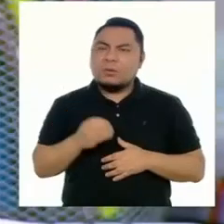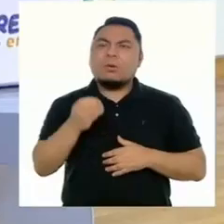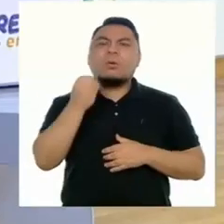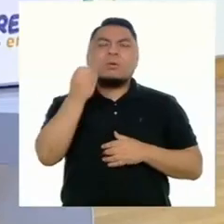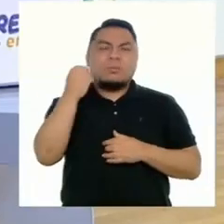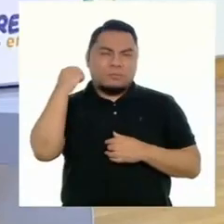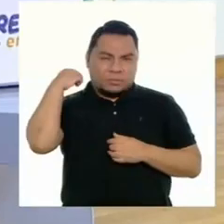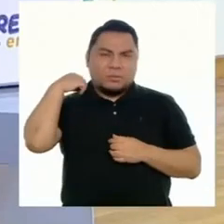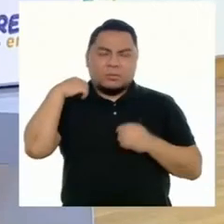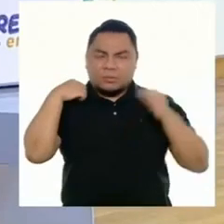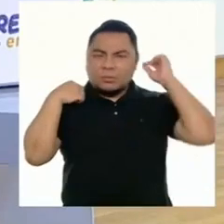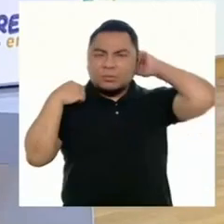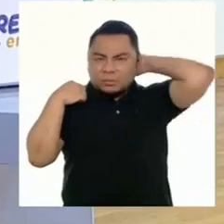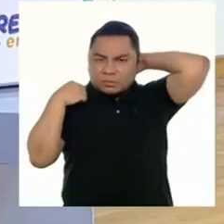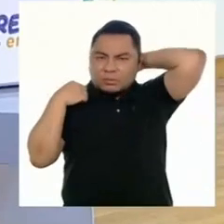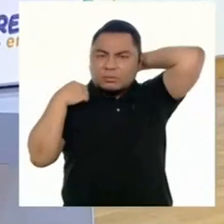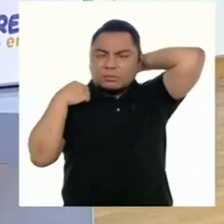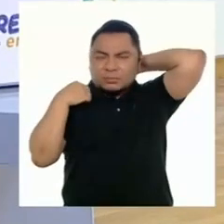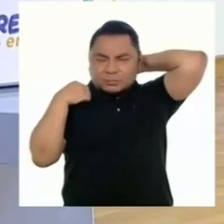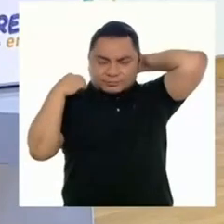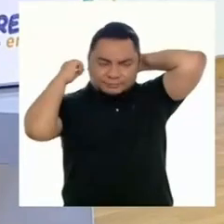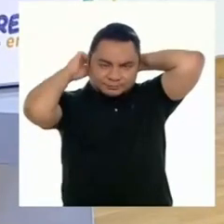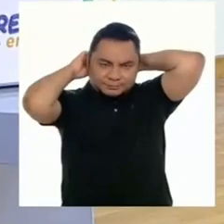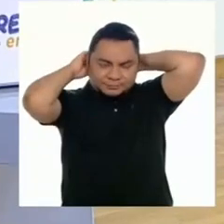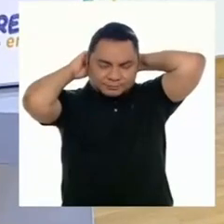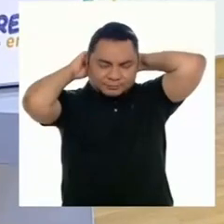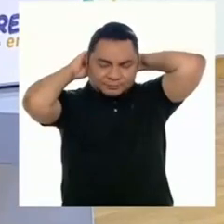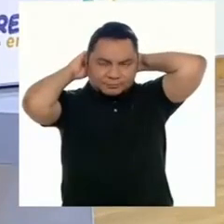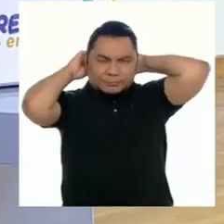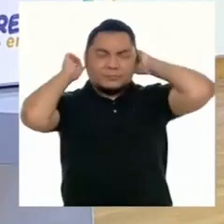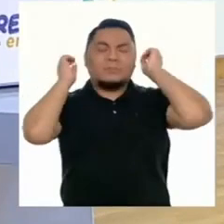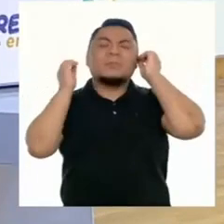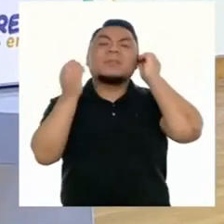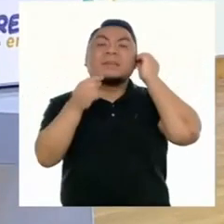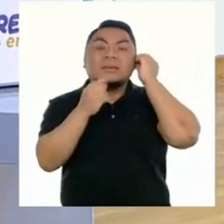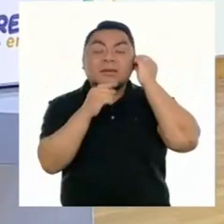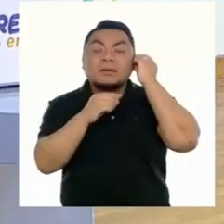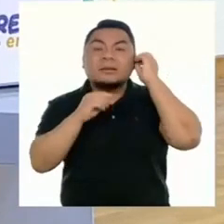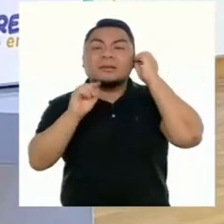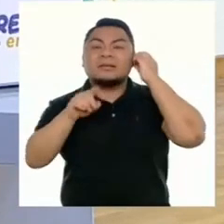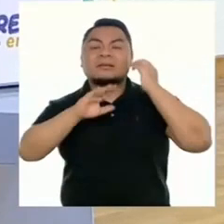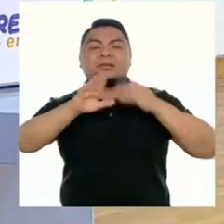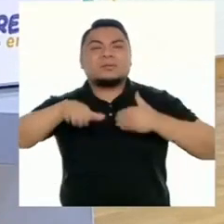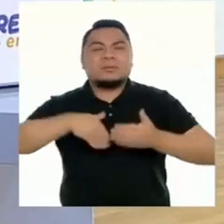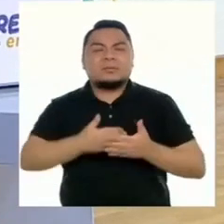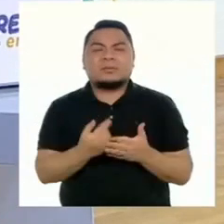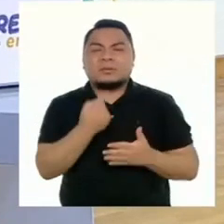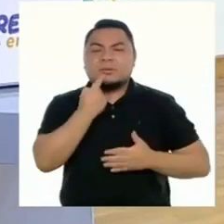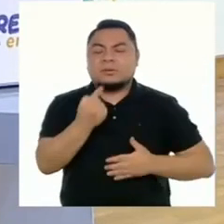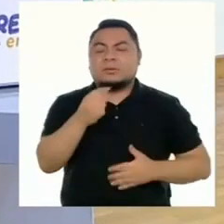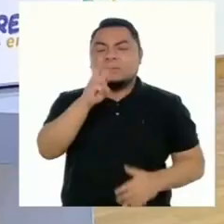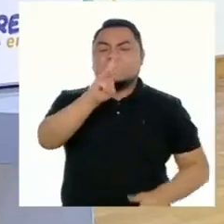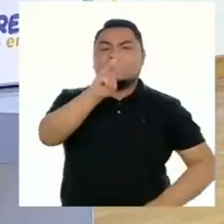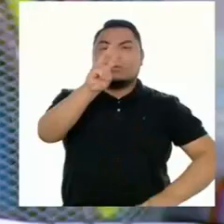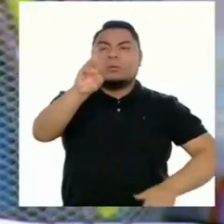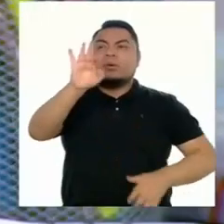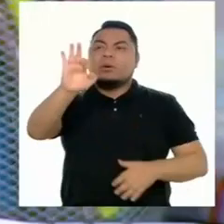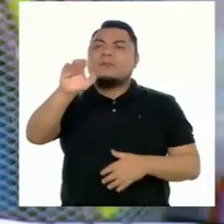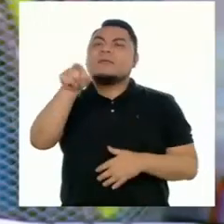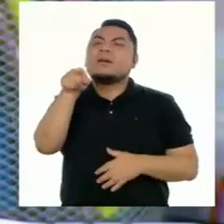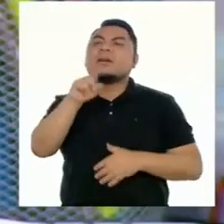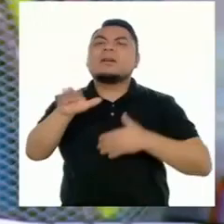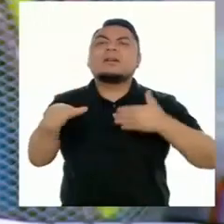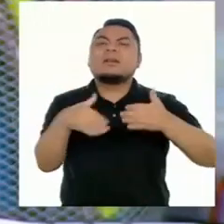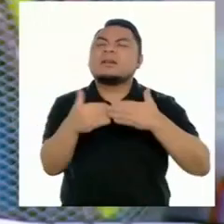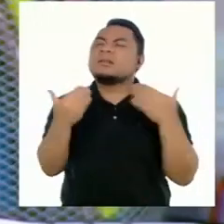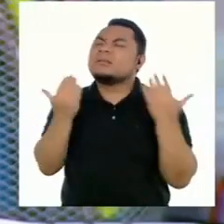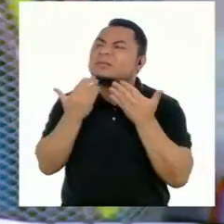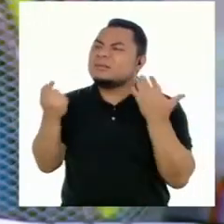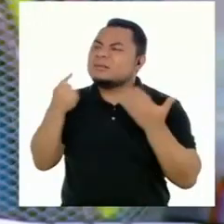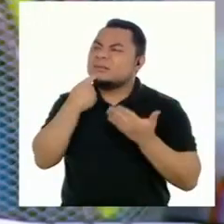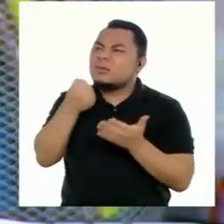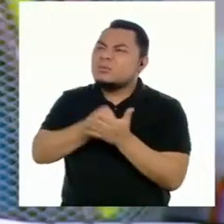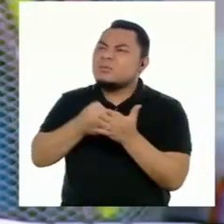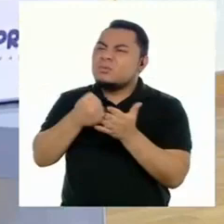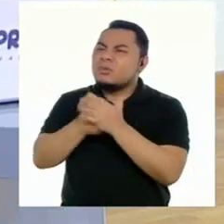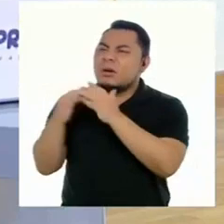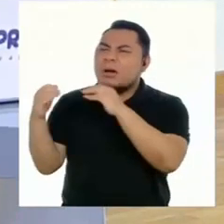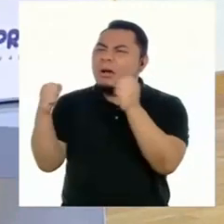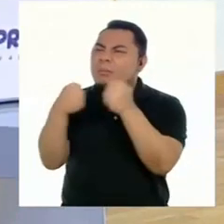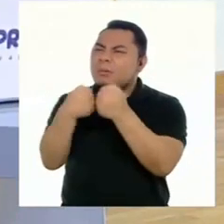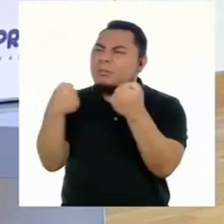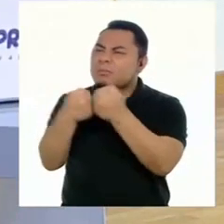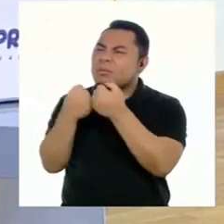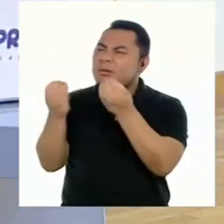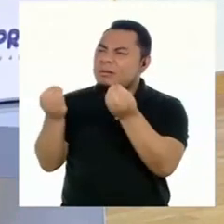¿Cómo? Hace 2 días leí una noticia que informaba que, según un informe del WWF... ¿Qué tiene que ver la lucha